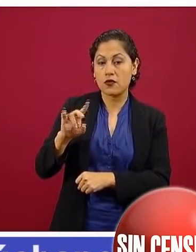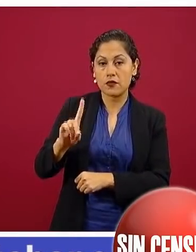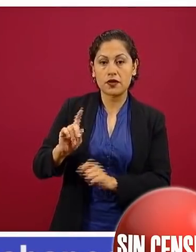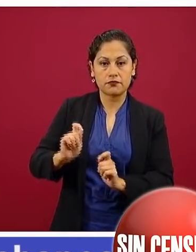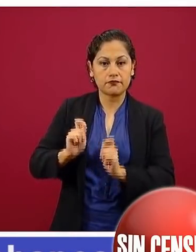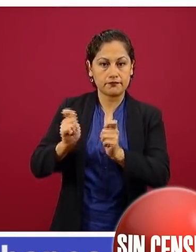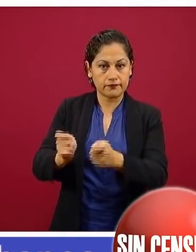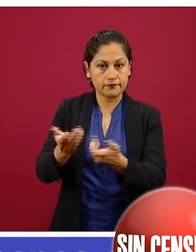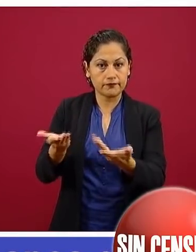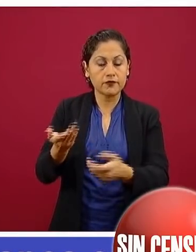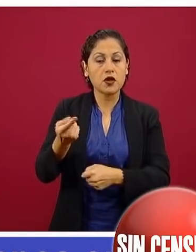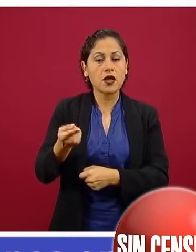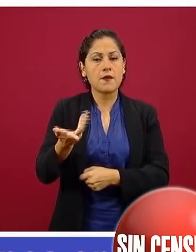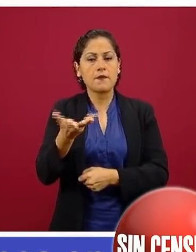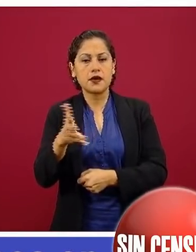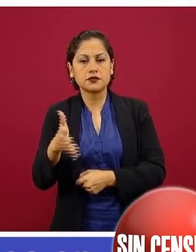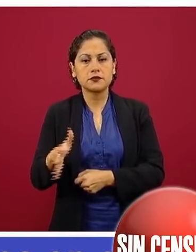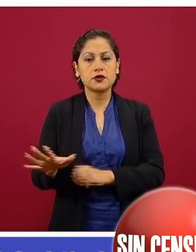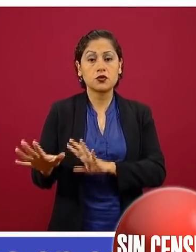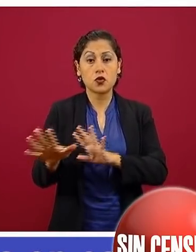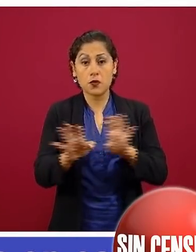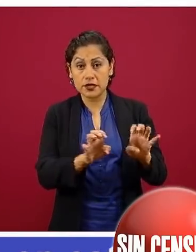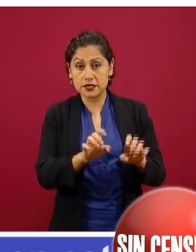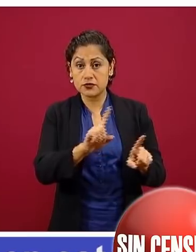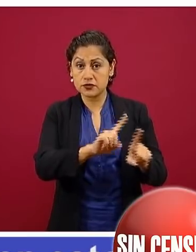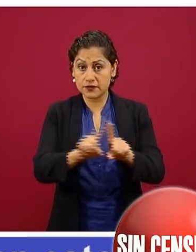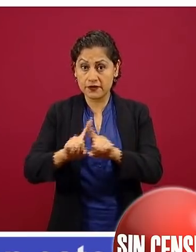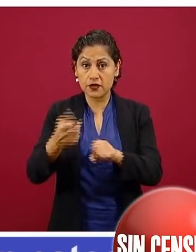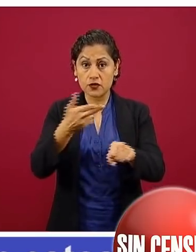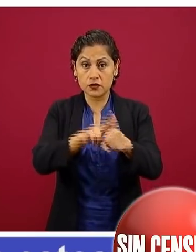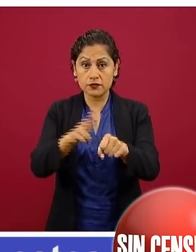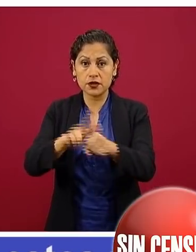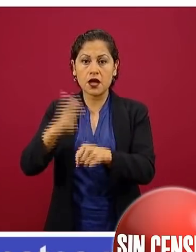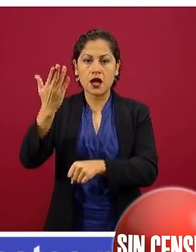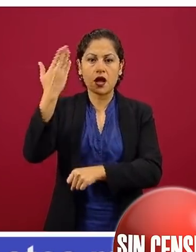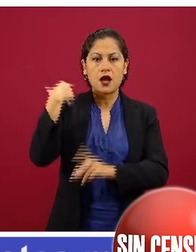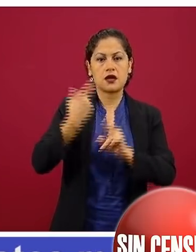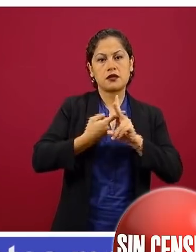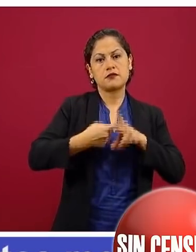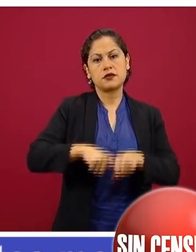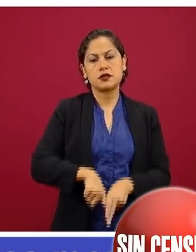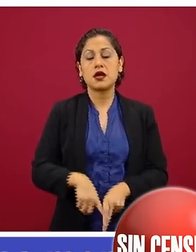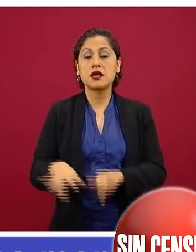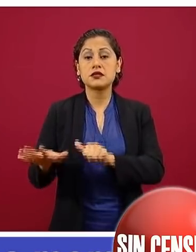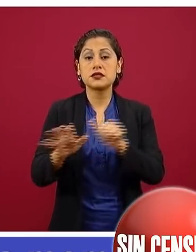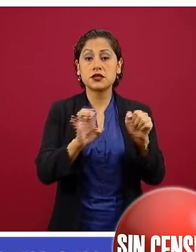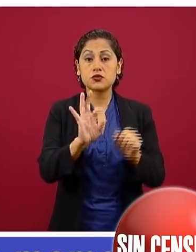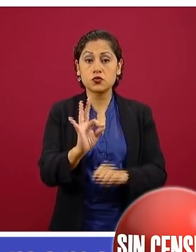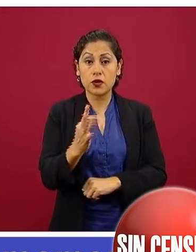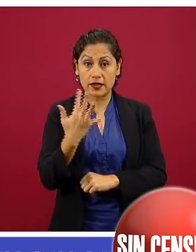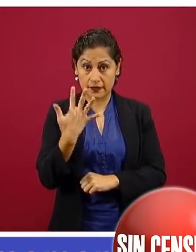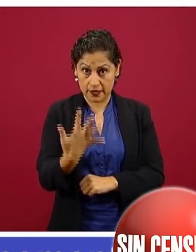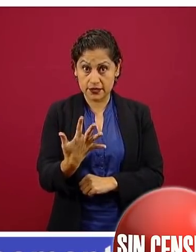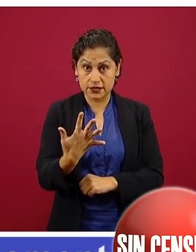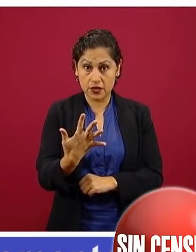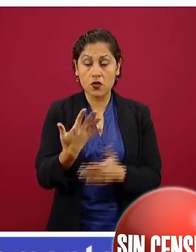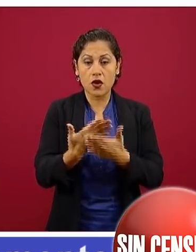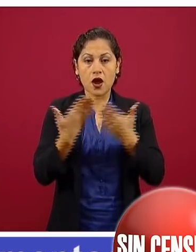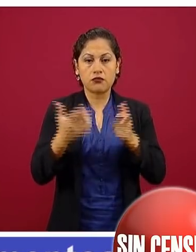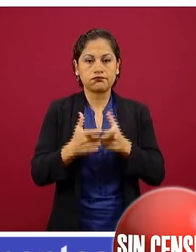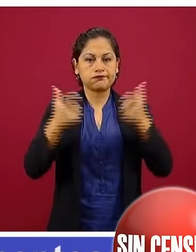casi 900 hospitales que, habiendo partido de 645, fueron